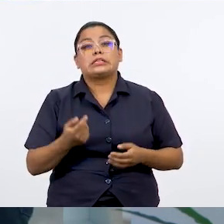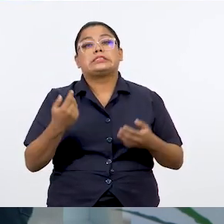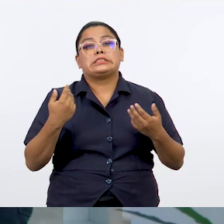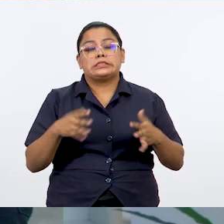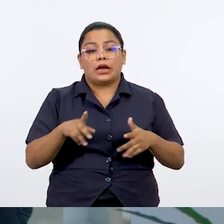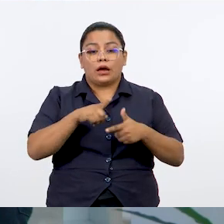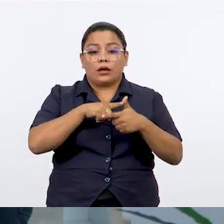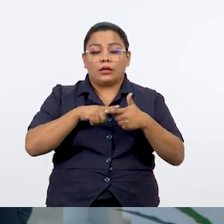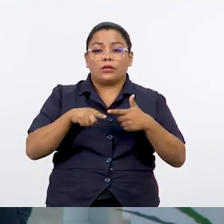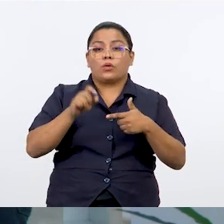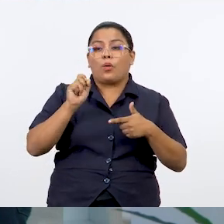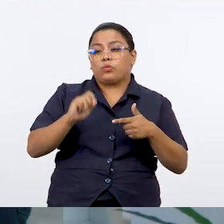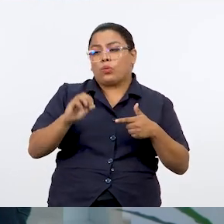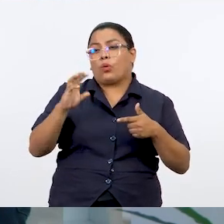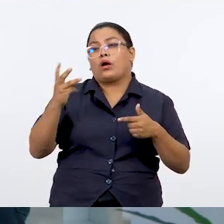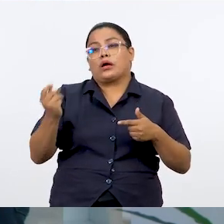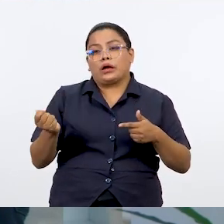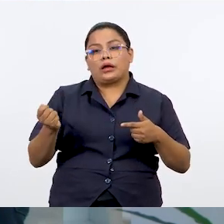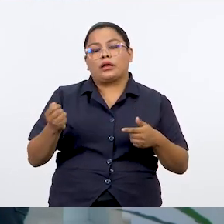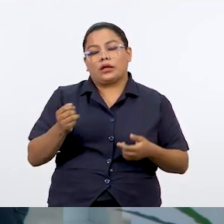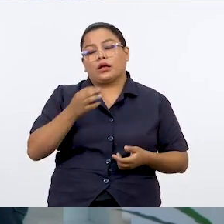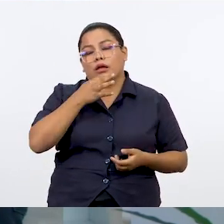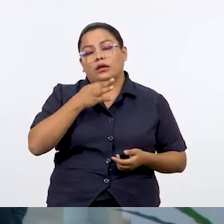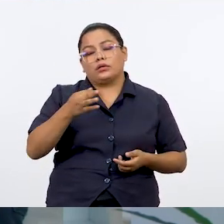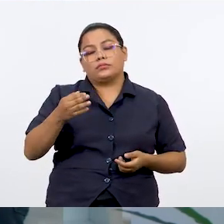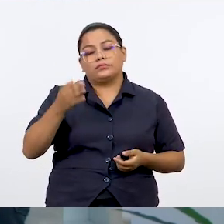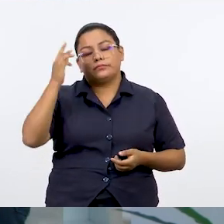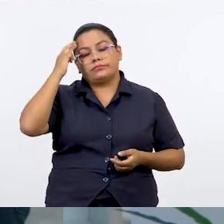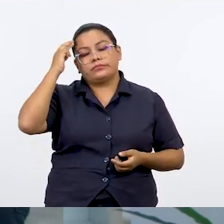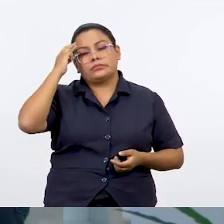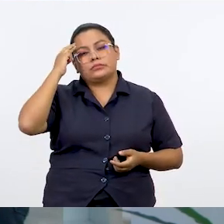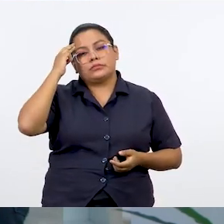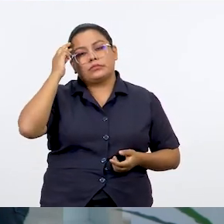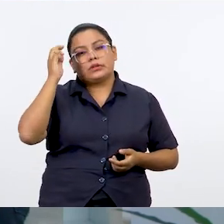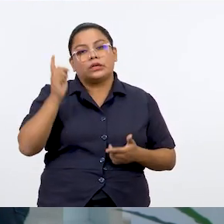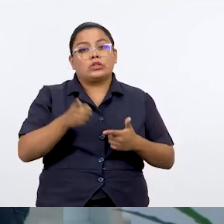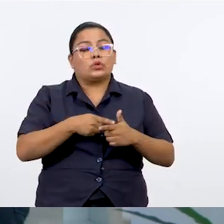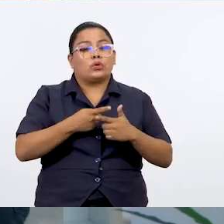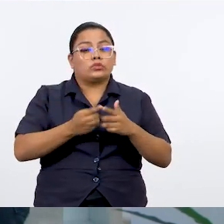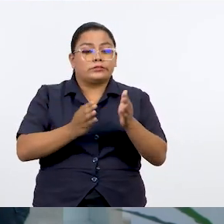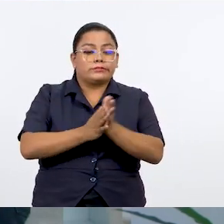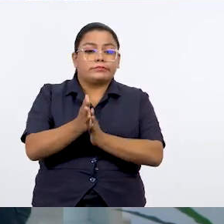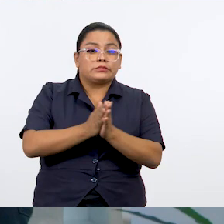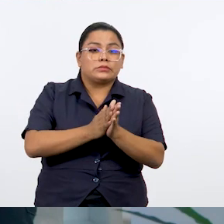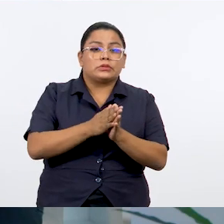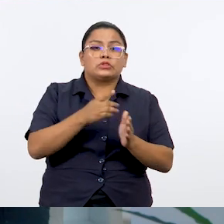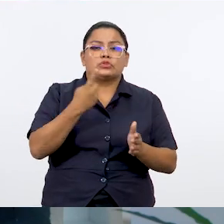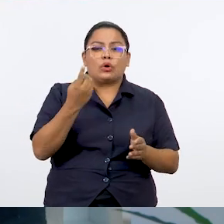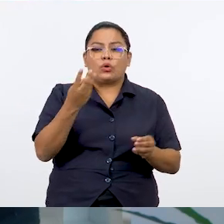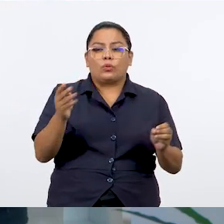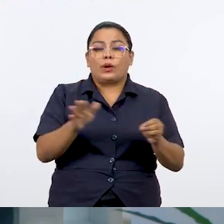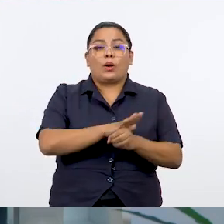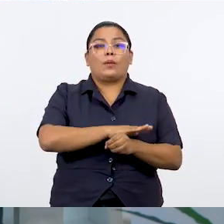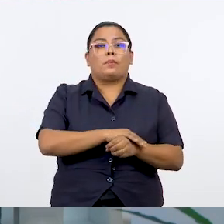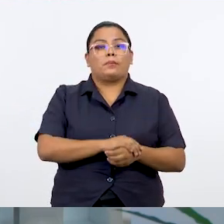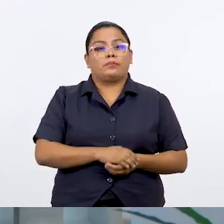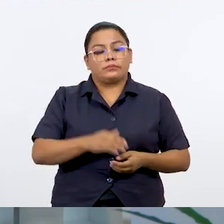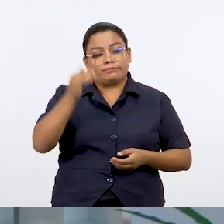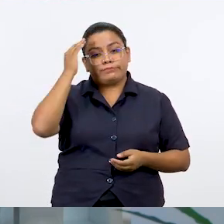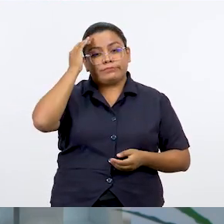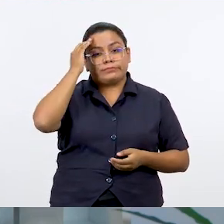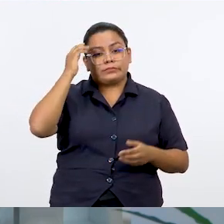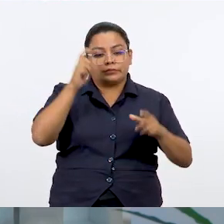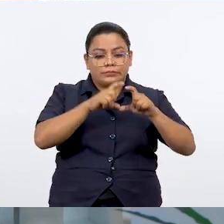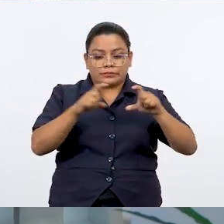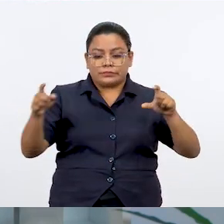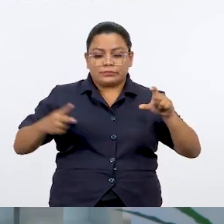con decimales. Es cierto. Entonces, nosotros nos interesa el cociente como número natural, porque así sabemos